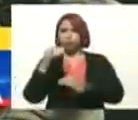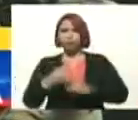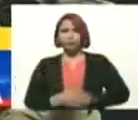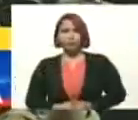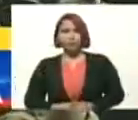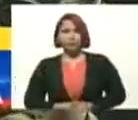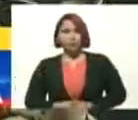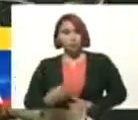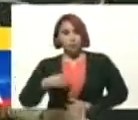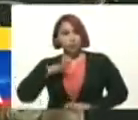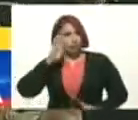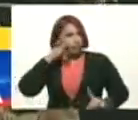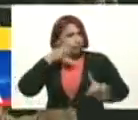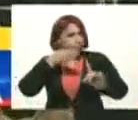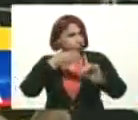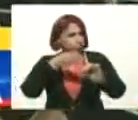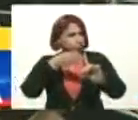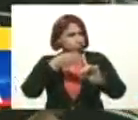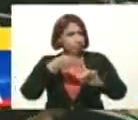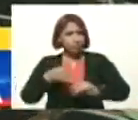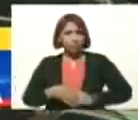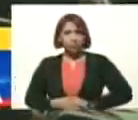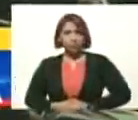nuestra doctrina,